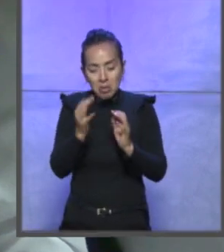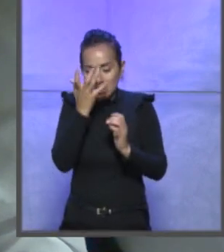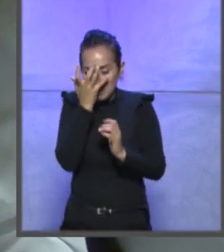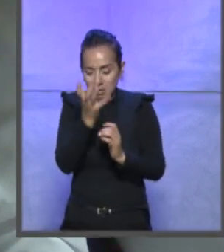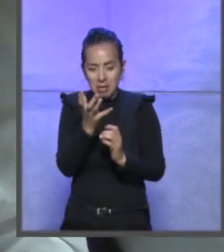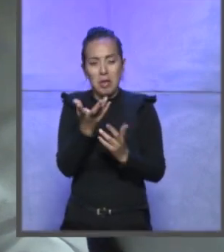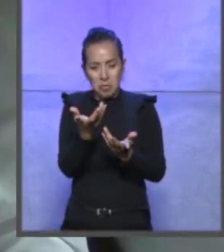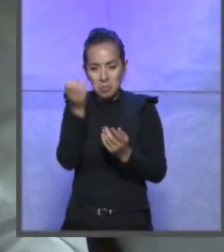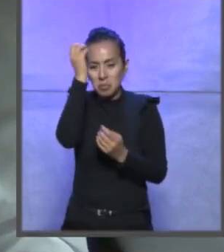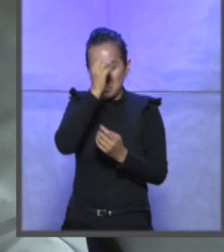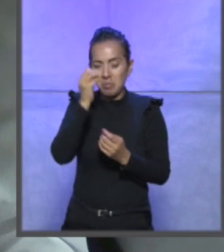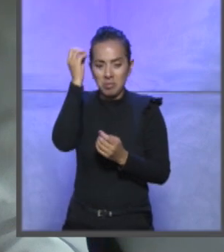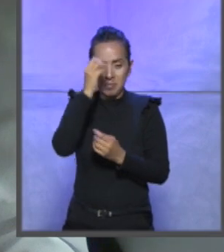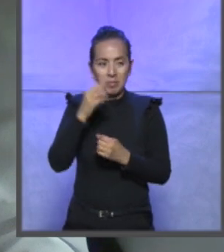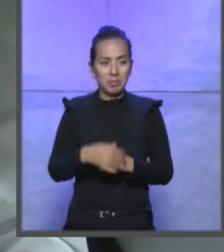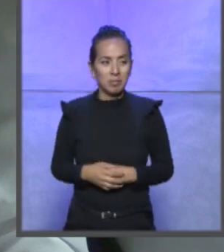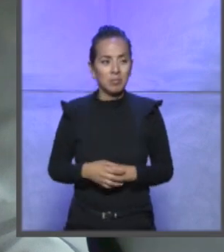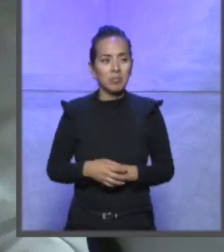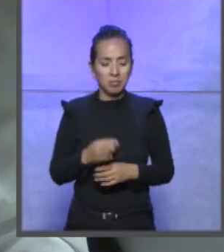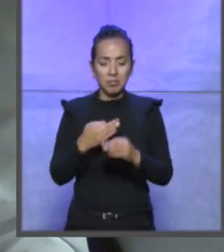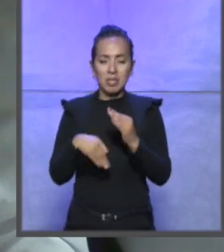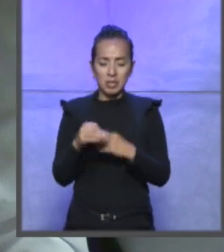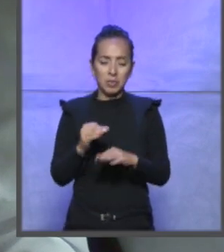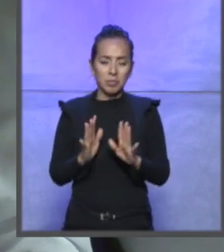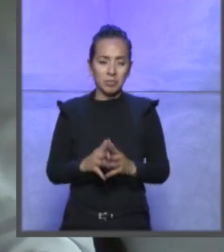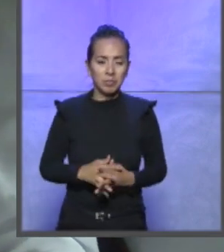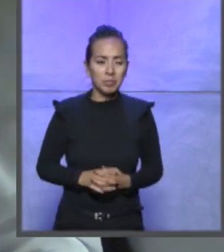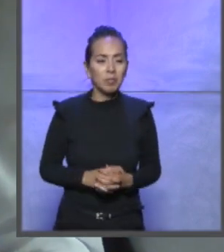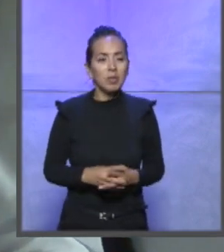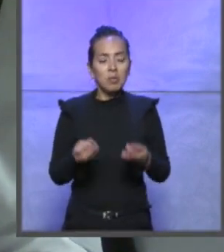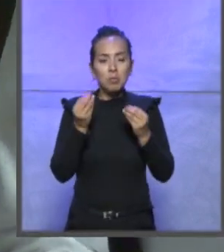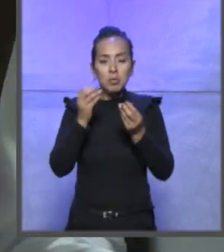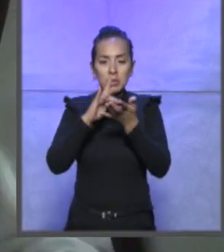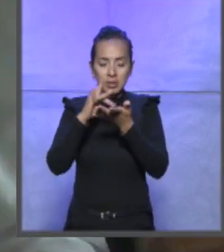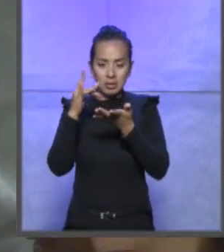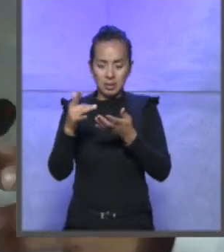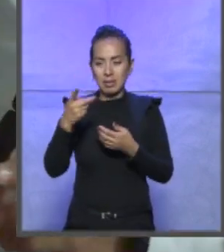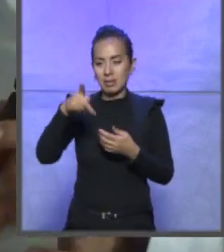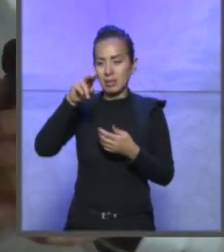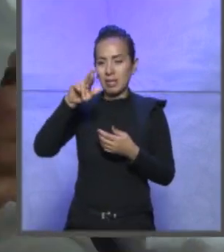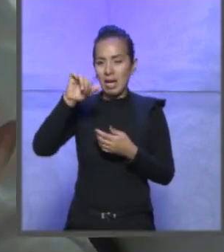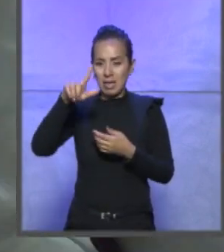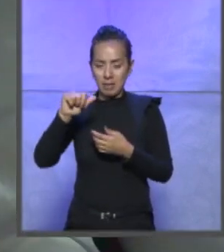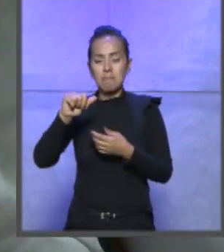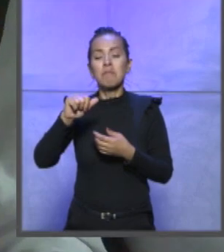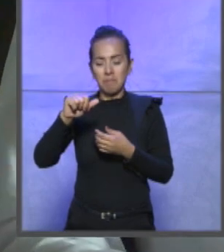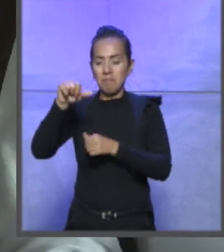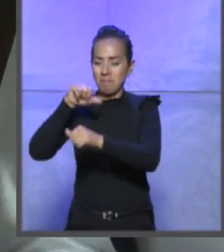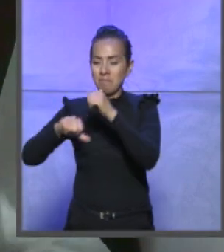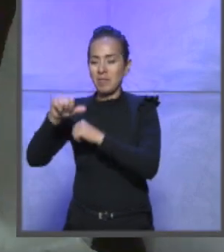la seriedad en lo que pueden ellos llegar a tomar. Sería todo de mi parte. Muchísimas gracias, Carla.